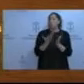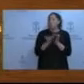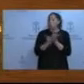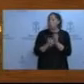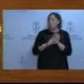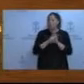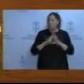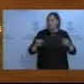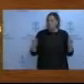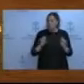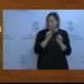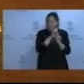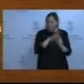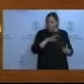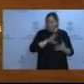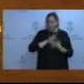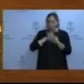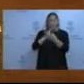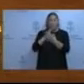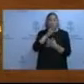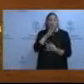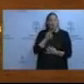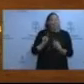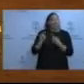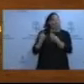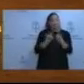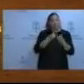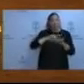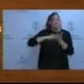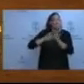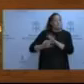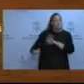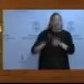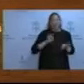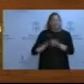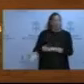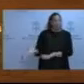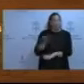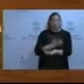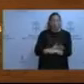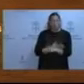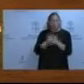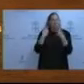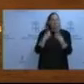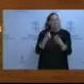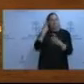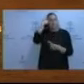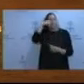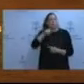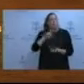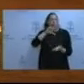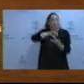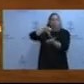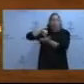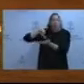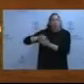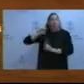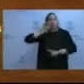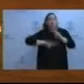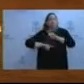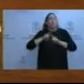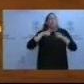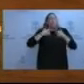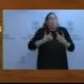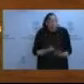parlamentario Foro Asturias porque necesita una planificación. Se necesita saber cuáles son los centros que tienen los problemas,